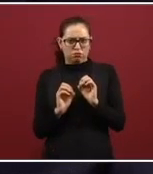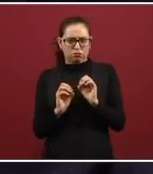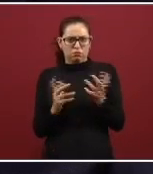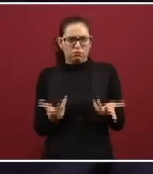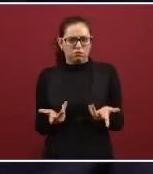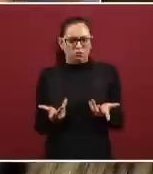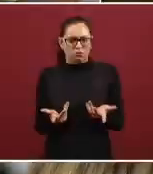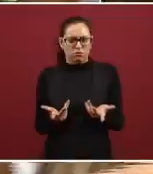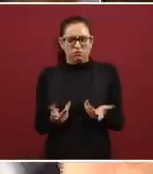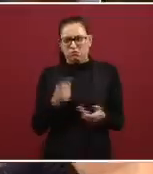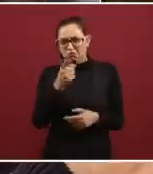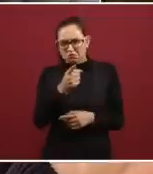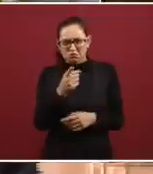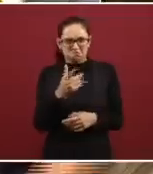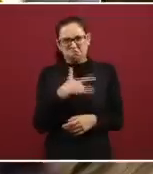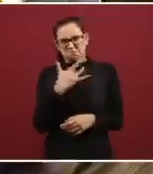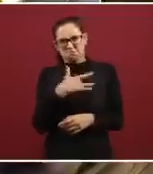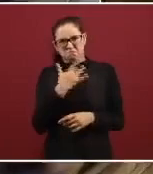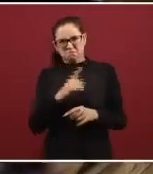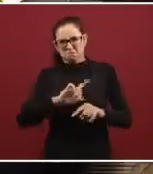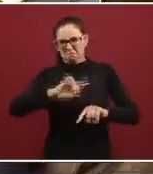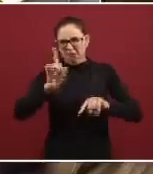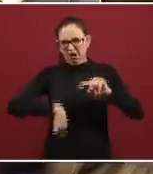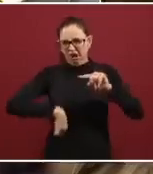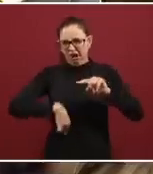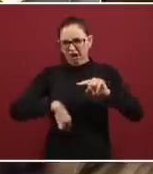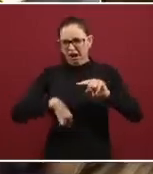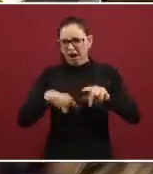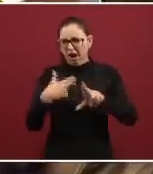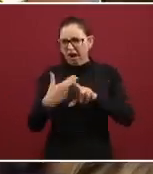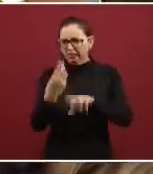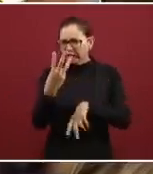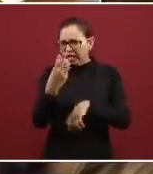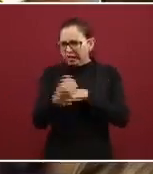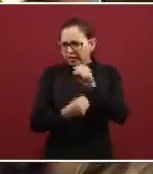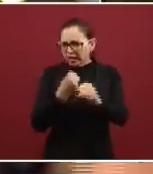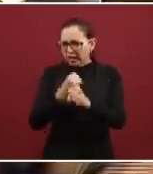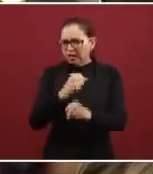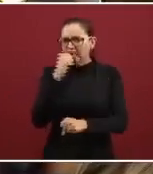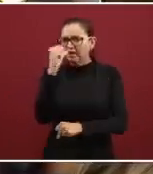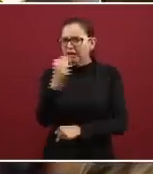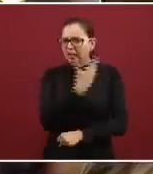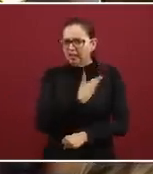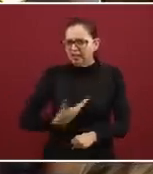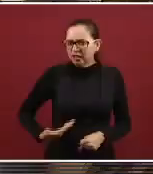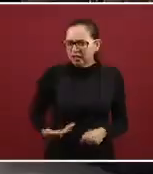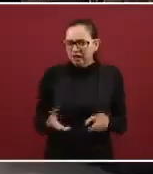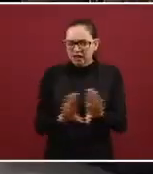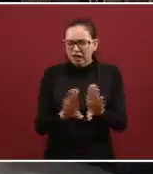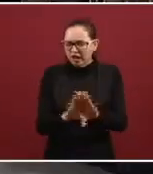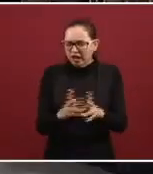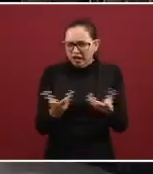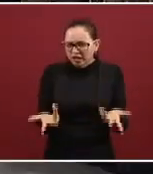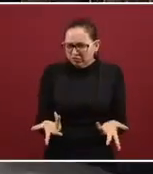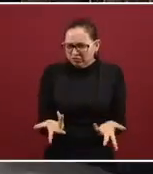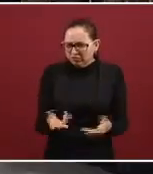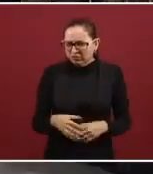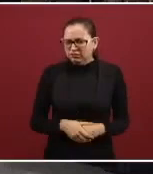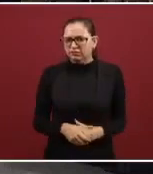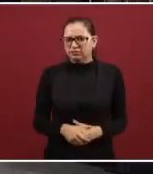si usted no es ratificado, ¿nos esperaríamos hasta 2024 para la siguiente elección presidencial? ¿Cómo funcionaría ahí? Gracias.